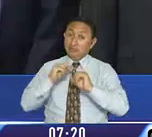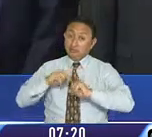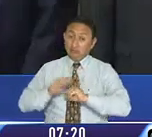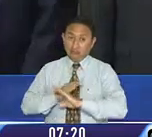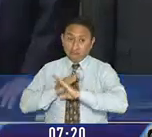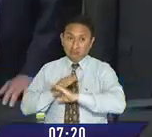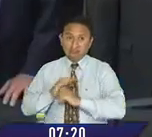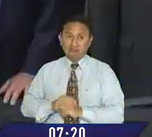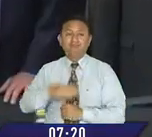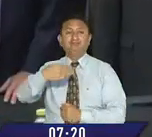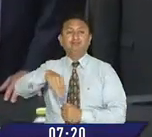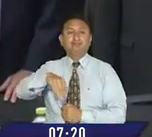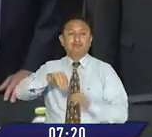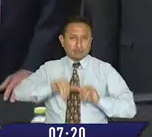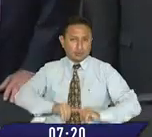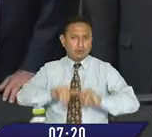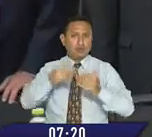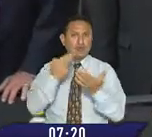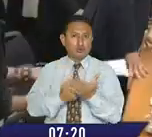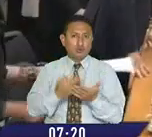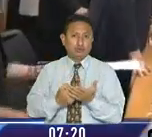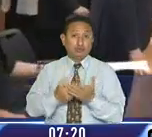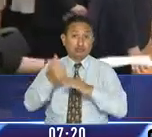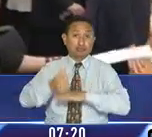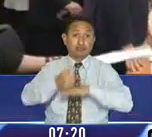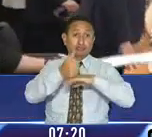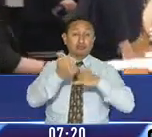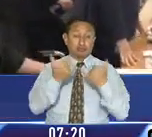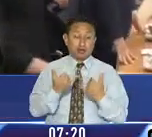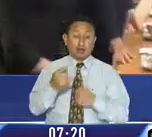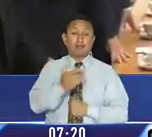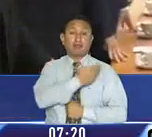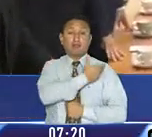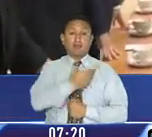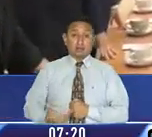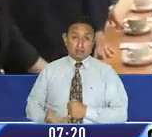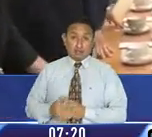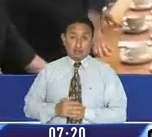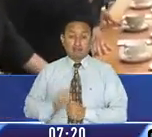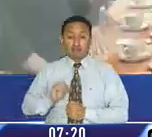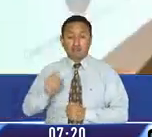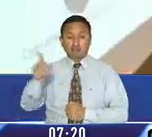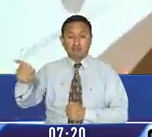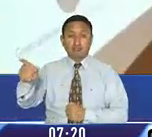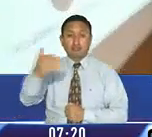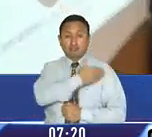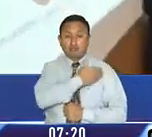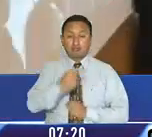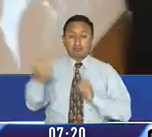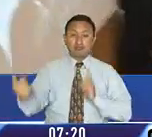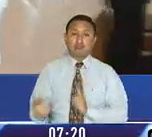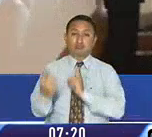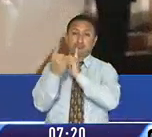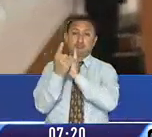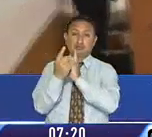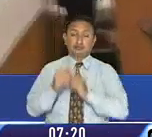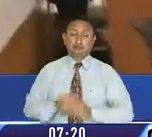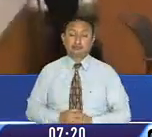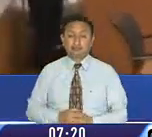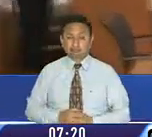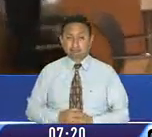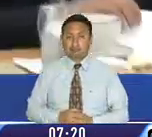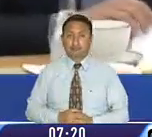Este miércoles continuarán las reuniones de alto nivel. Esta vez el mandatario ecuatoriano mantendrá una cita con su homólogo y el primer ministro